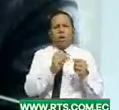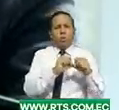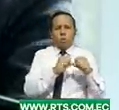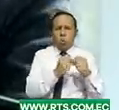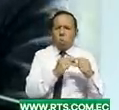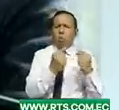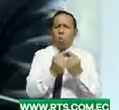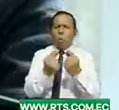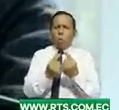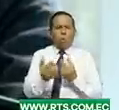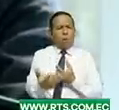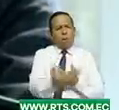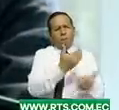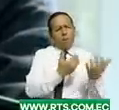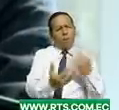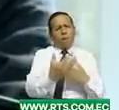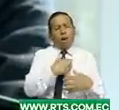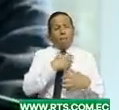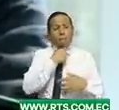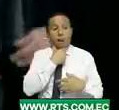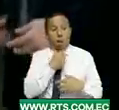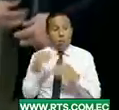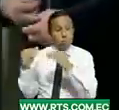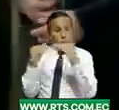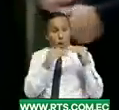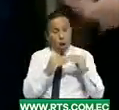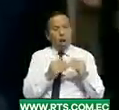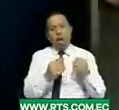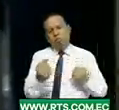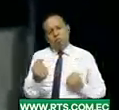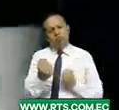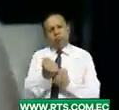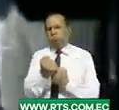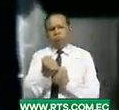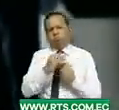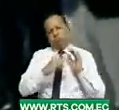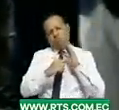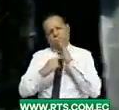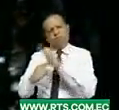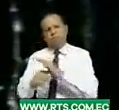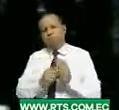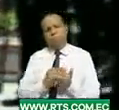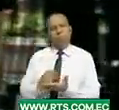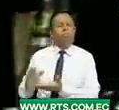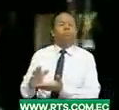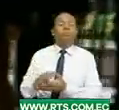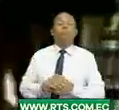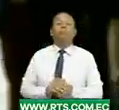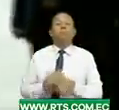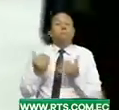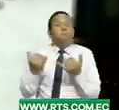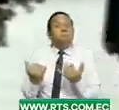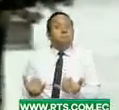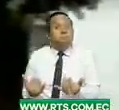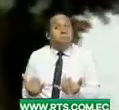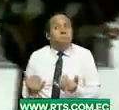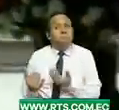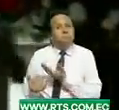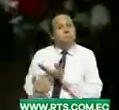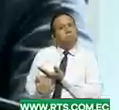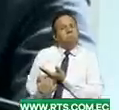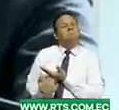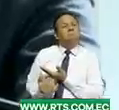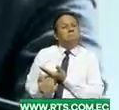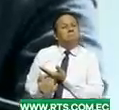amamos la democracia. Ahora flota en el aire. ¿A cuál alternativa presidencial apoyará, creo? Para esta